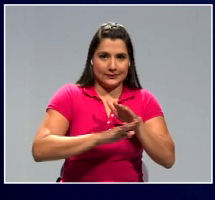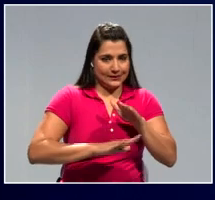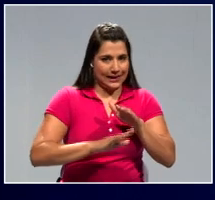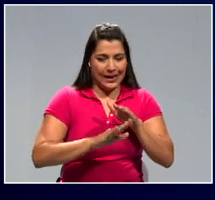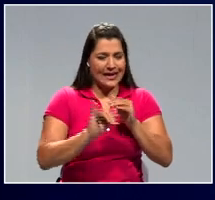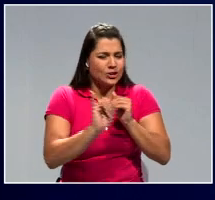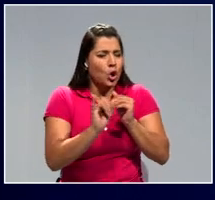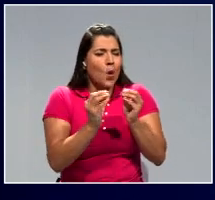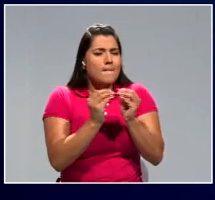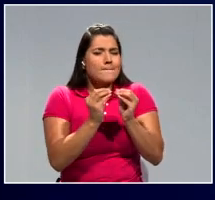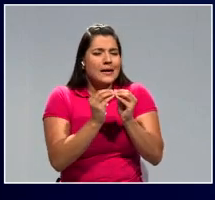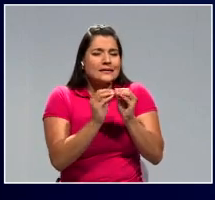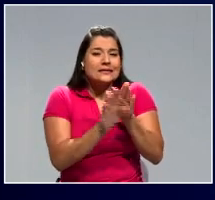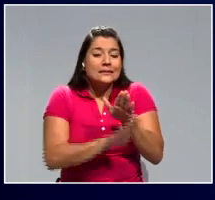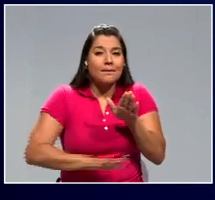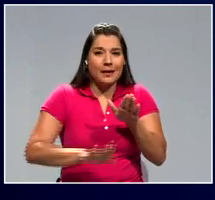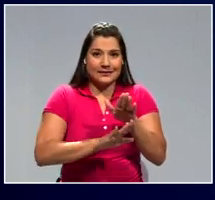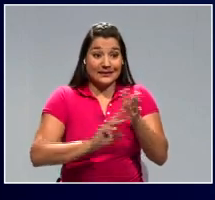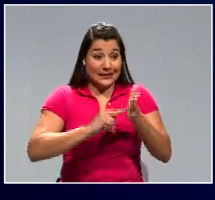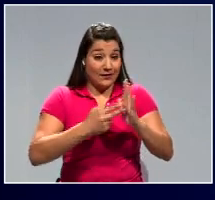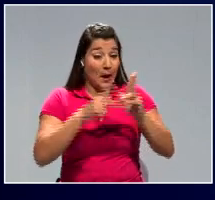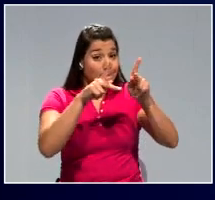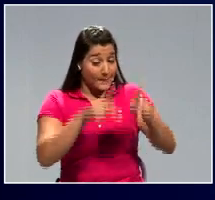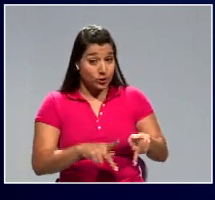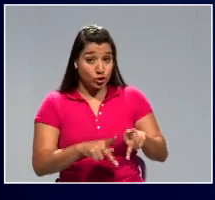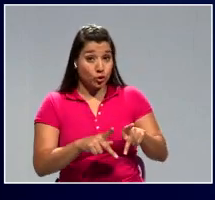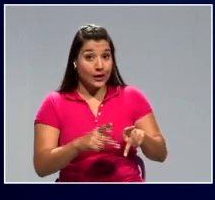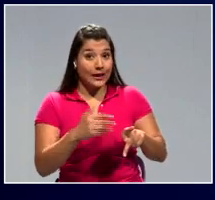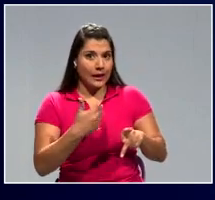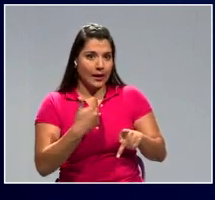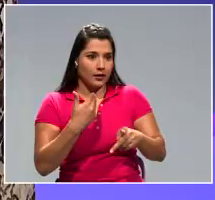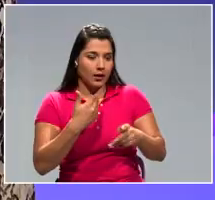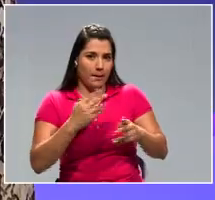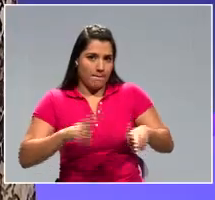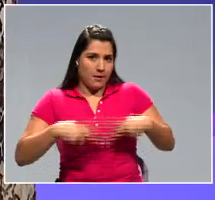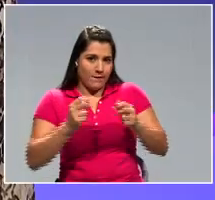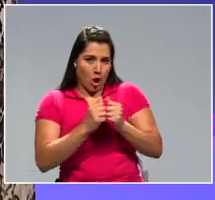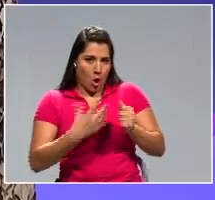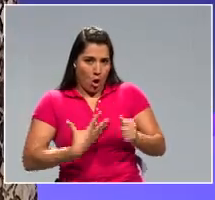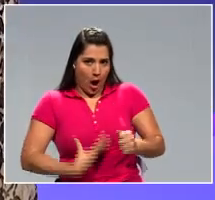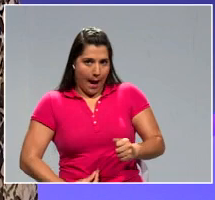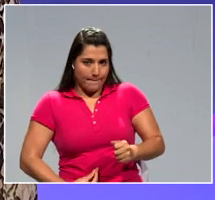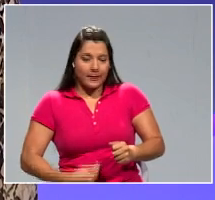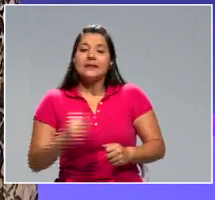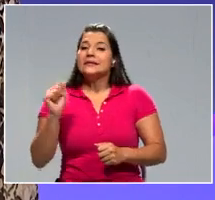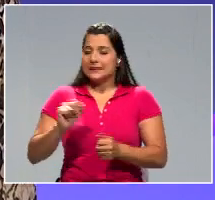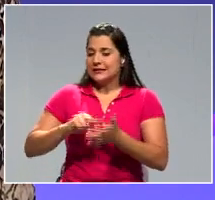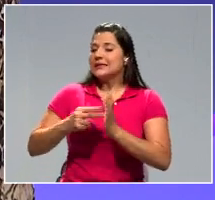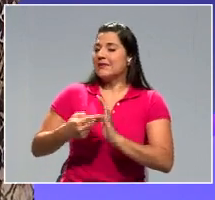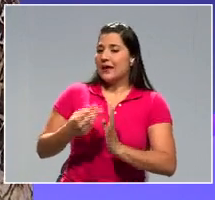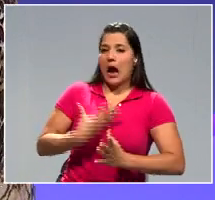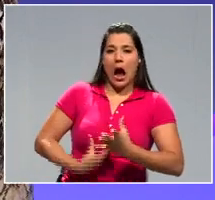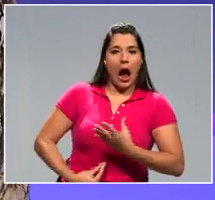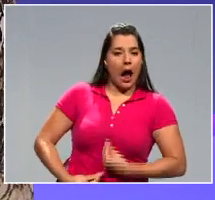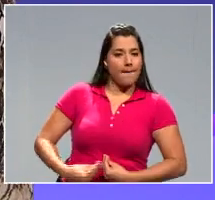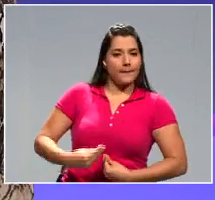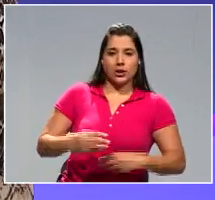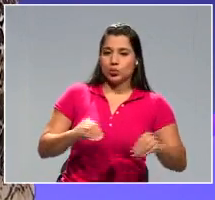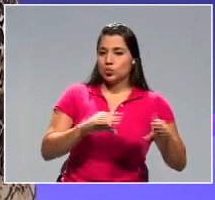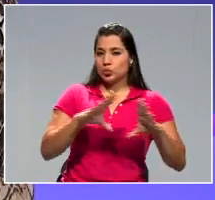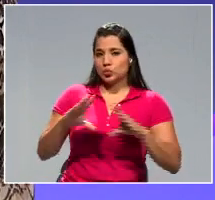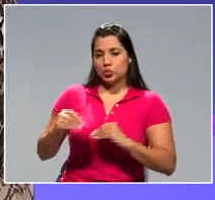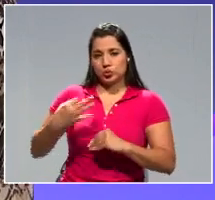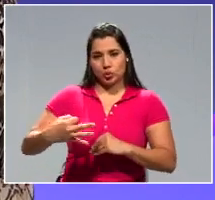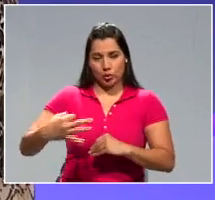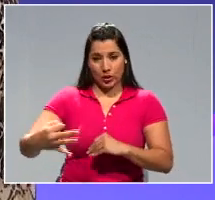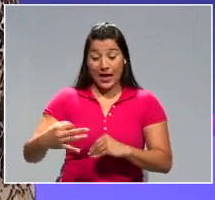Exacto. Es decir, son personas, para decirlo con total claridad, que pasan hambre. Exacto, que pasan hambre diariamente. Y lo más preocupante